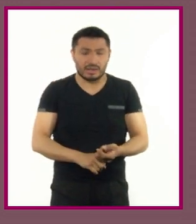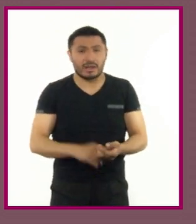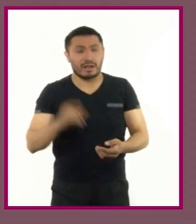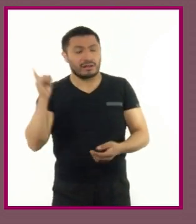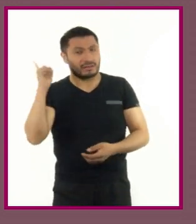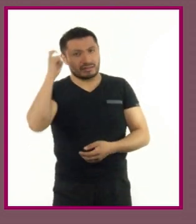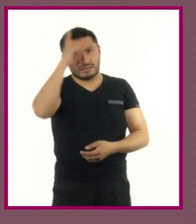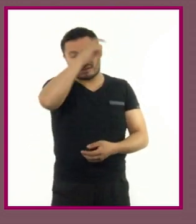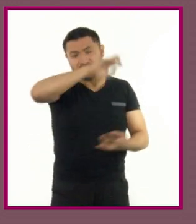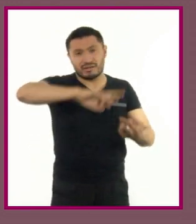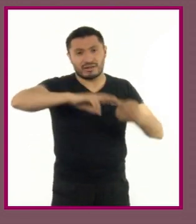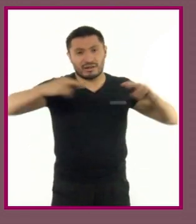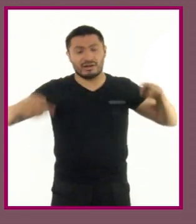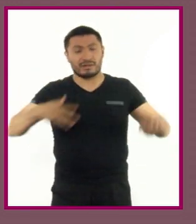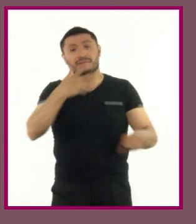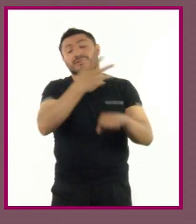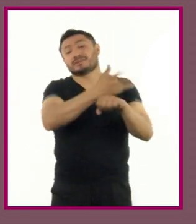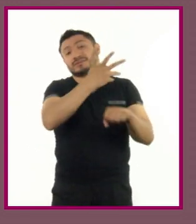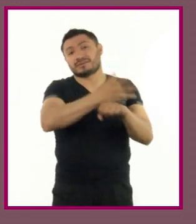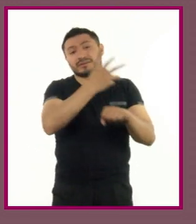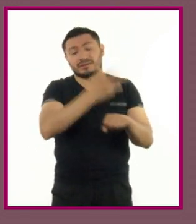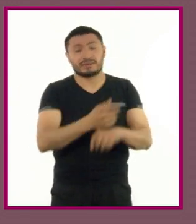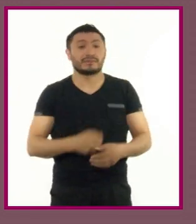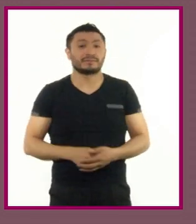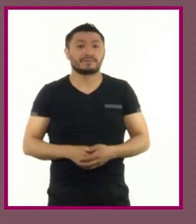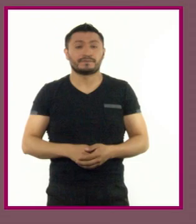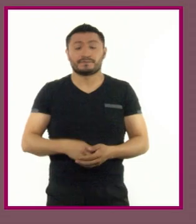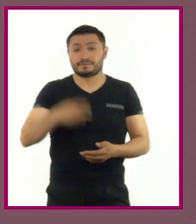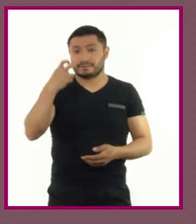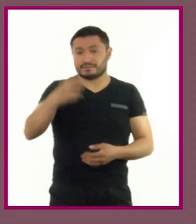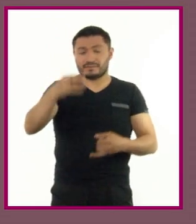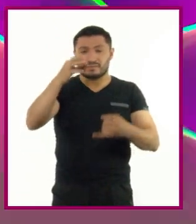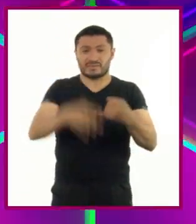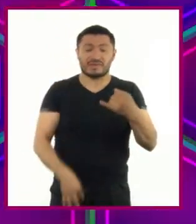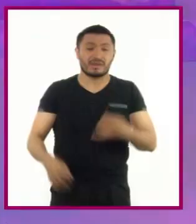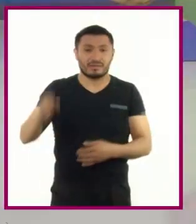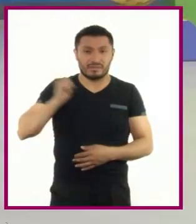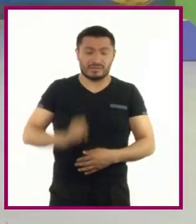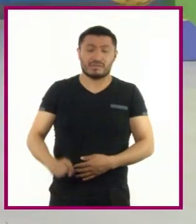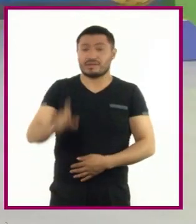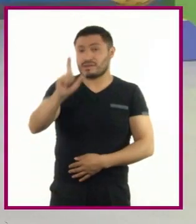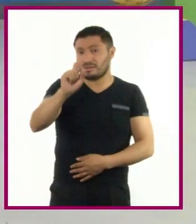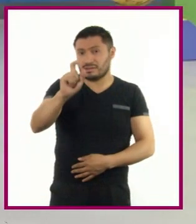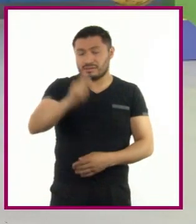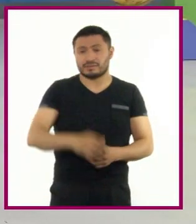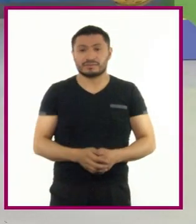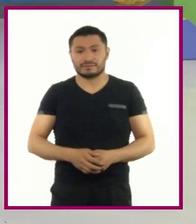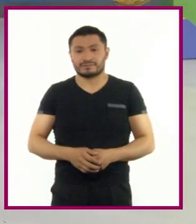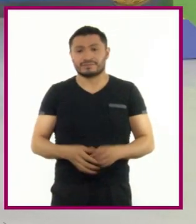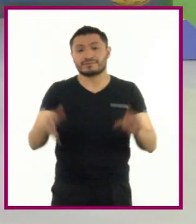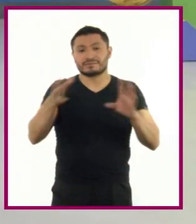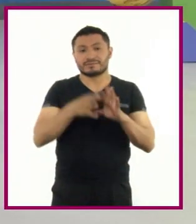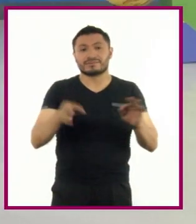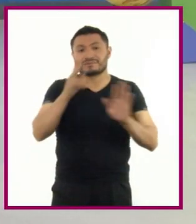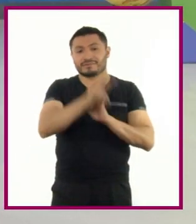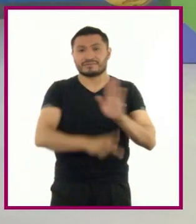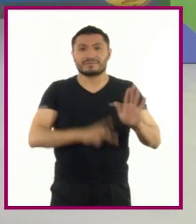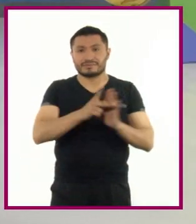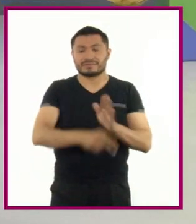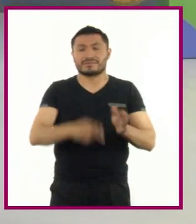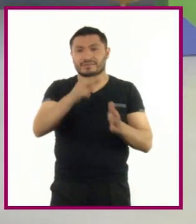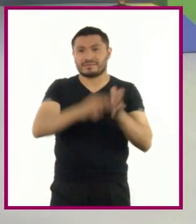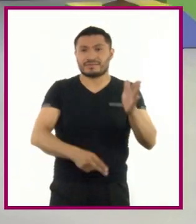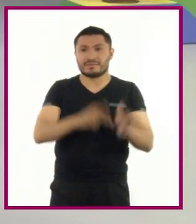compleja relación con Estados Unidos en esta parte final del siglo XX. Como se menciona en el video, la firma